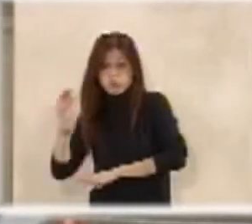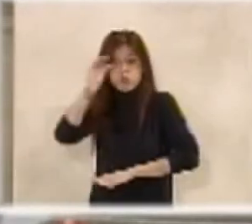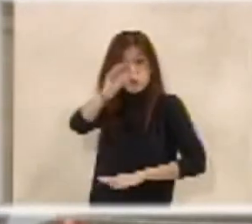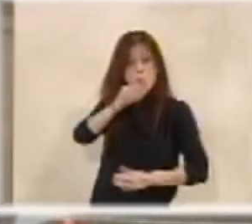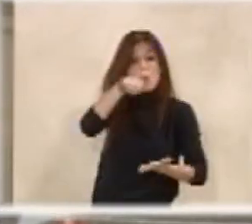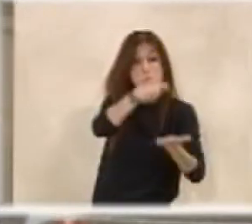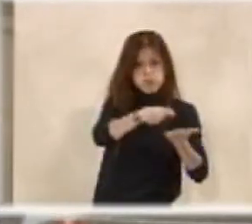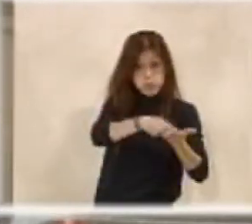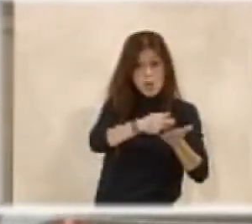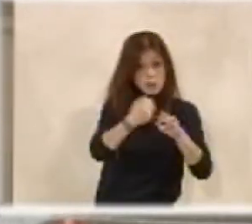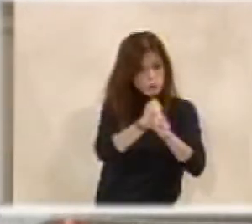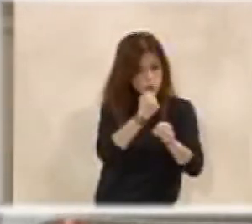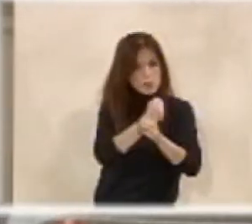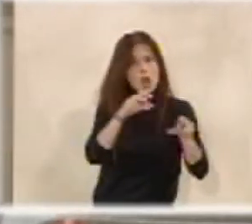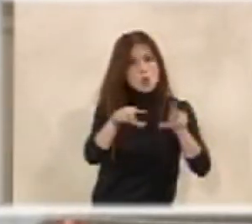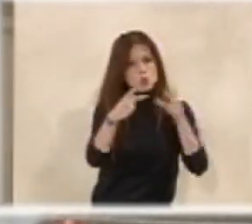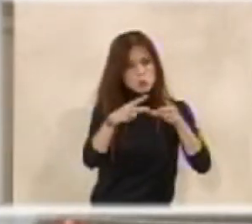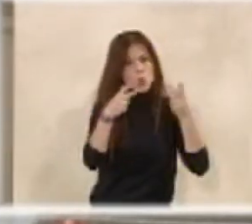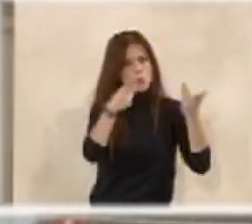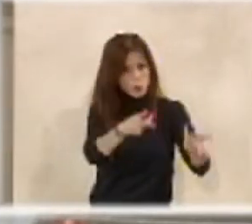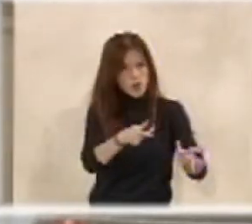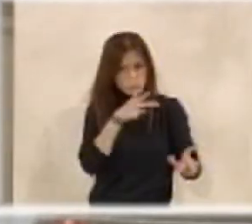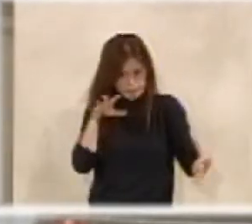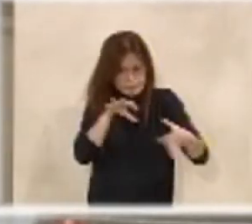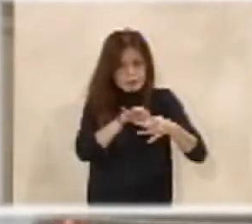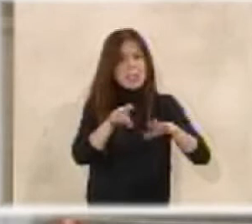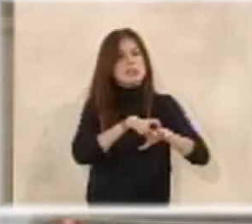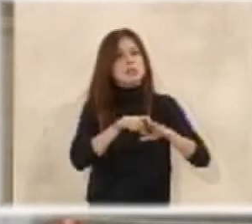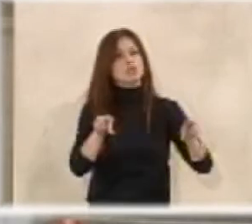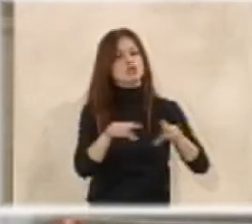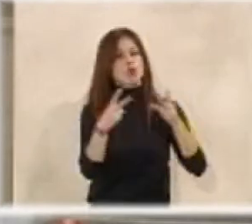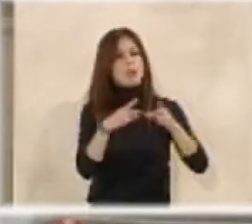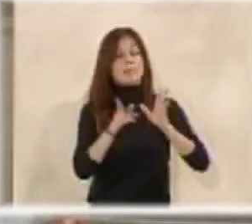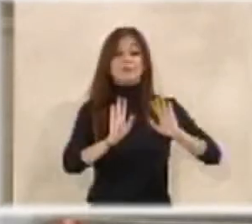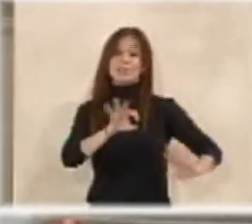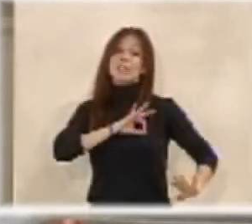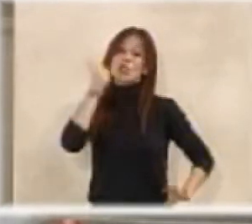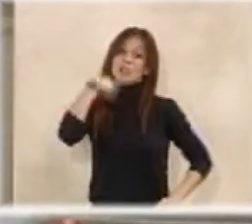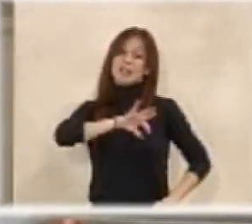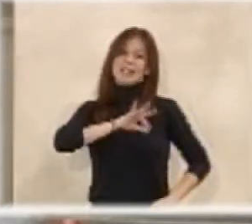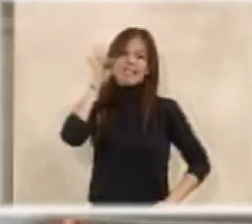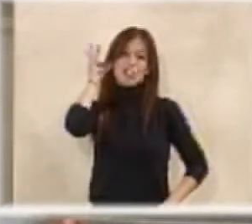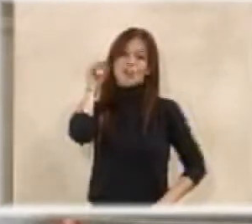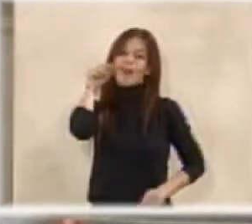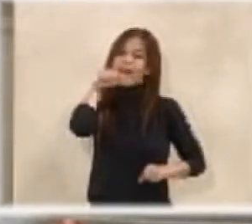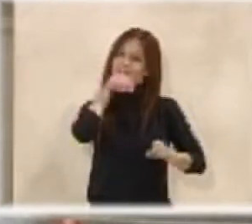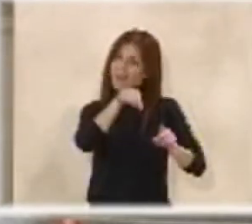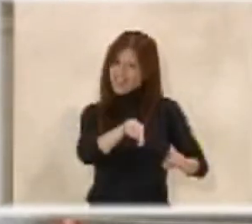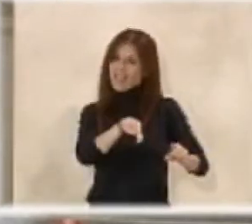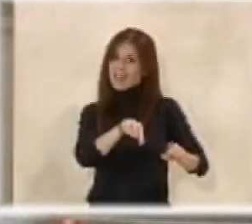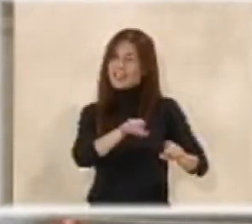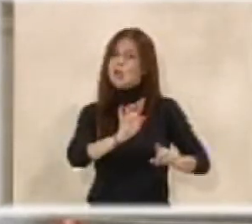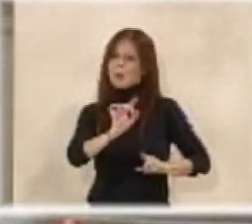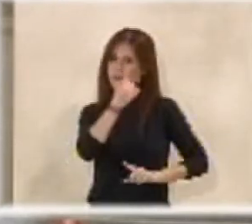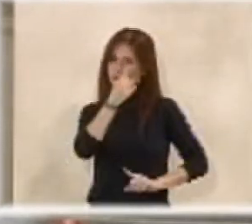una labor social y con un marcado carácter social. Y aquí, señoras y señores, tenemos el primer